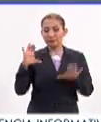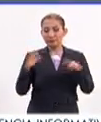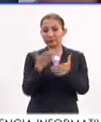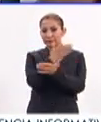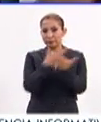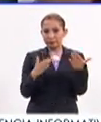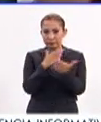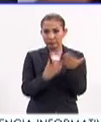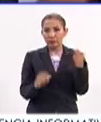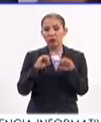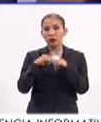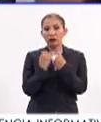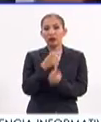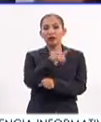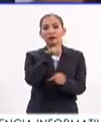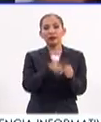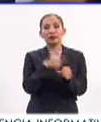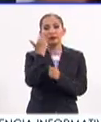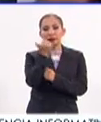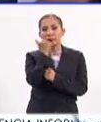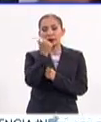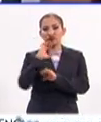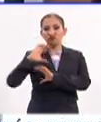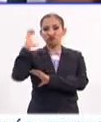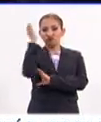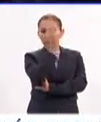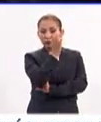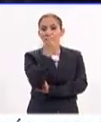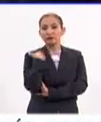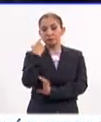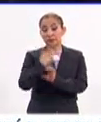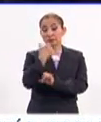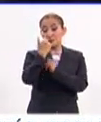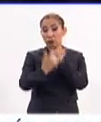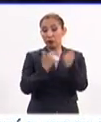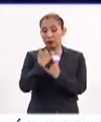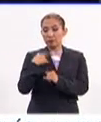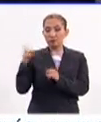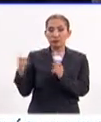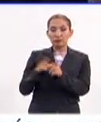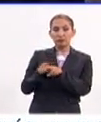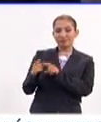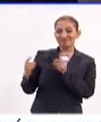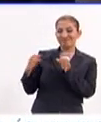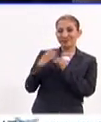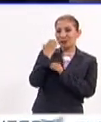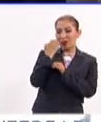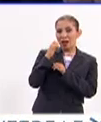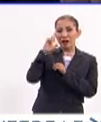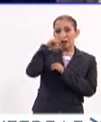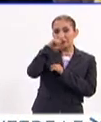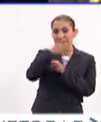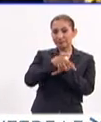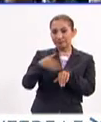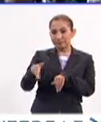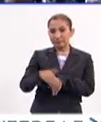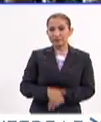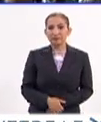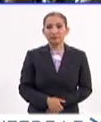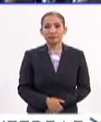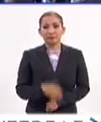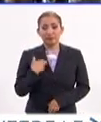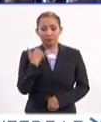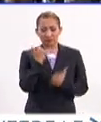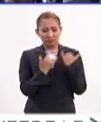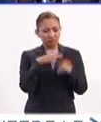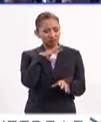categoría intermedia de la Organización Nacional Estudiantil de Fútbol Americano, y su primer partido fue ante sus hermanos institucionales, las Águilas Blancas. Es